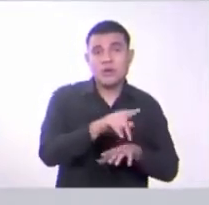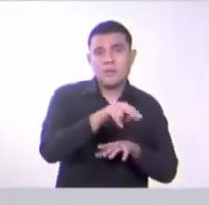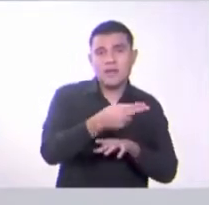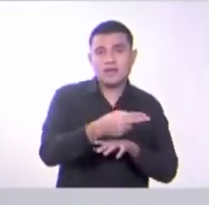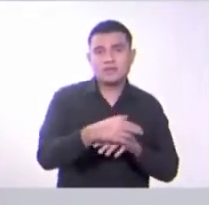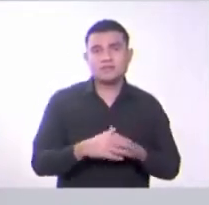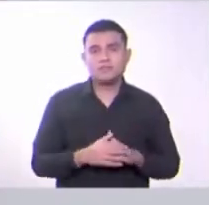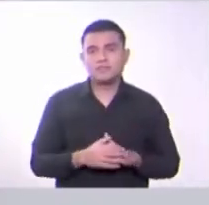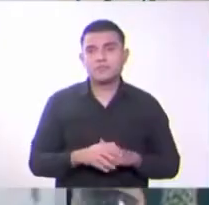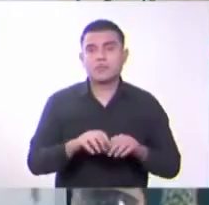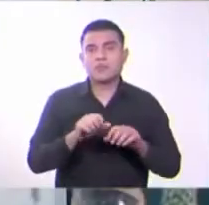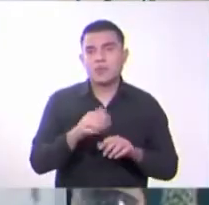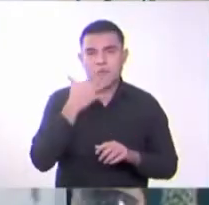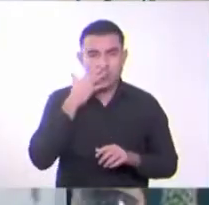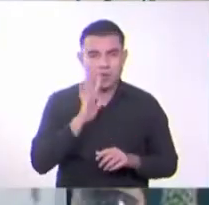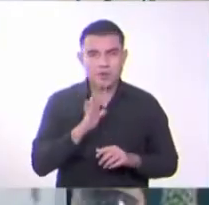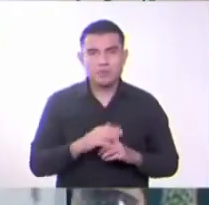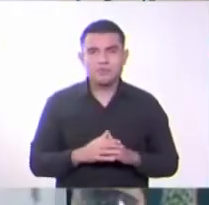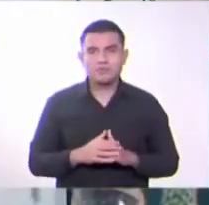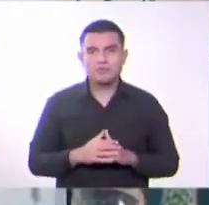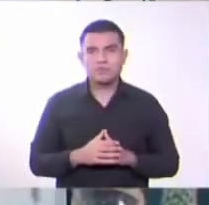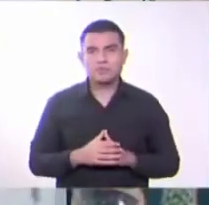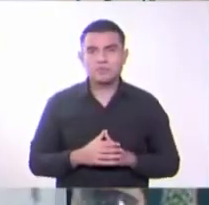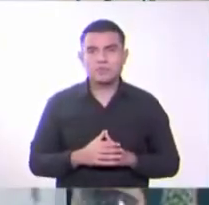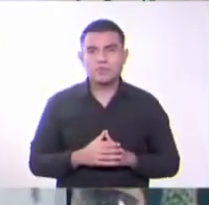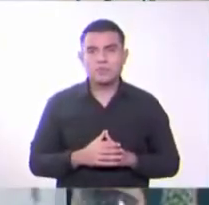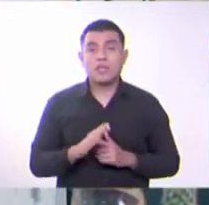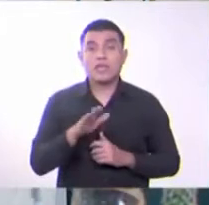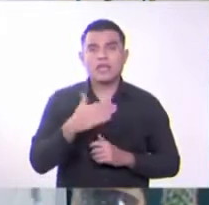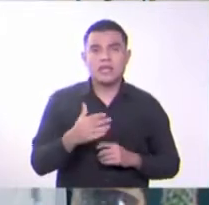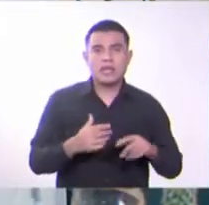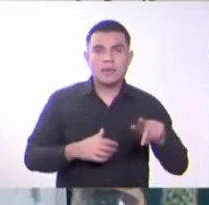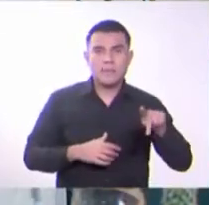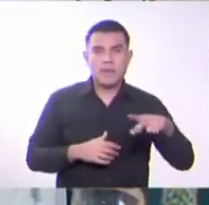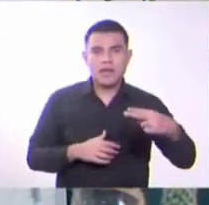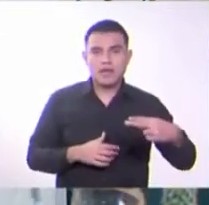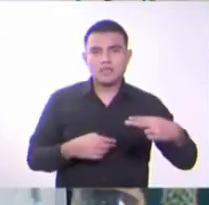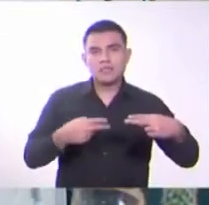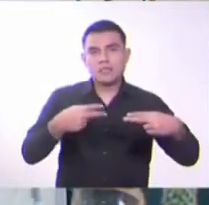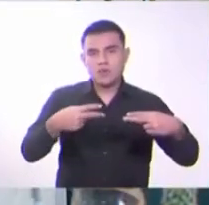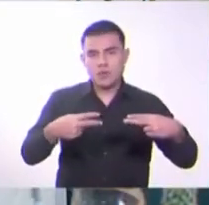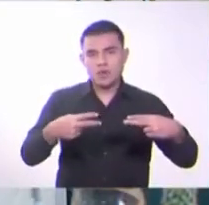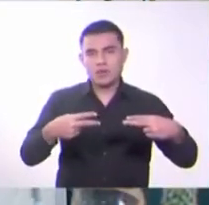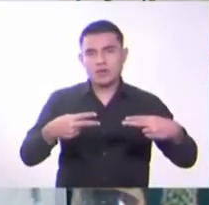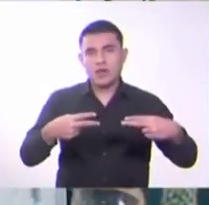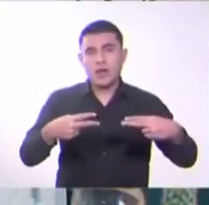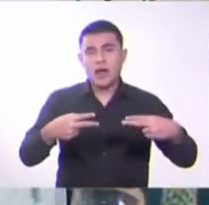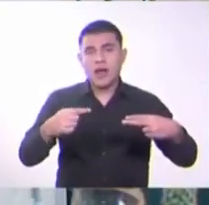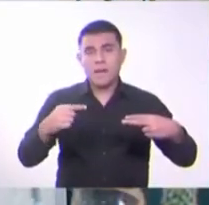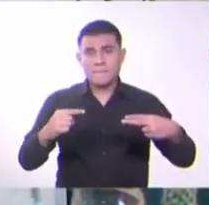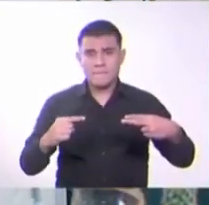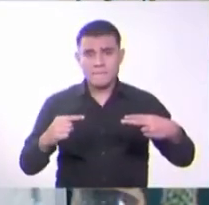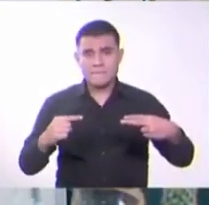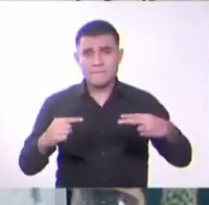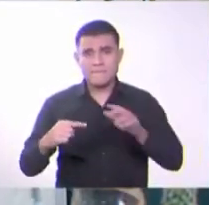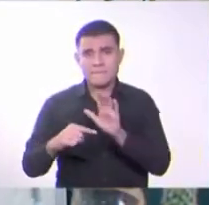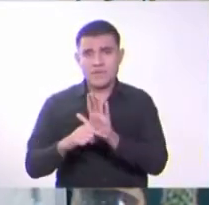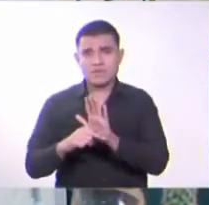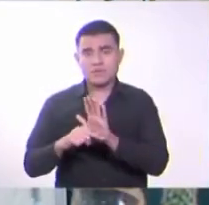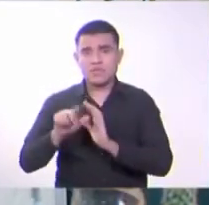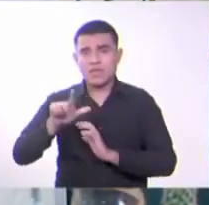Entonces podemos decir que el pH es igual a menos el